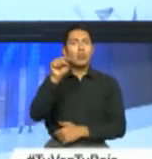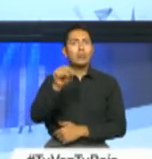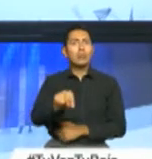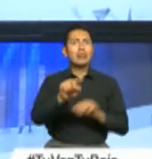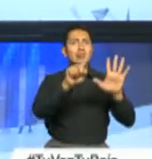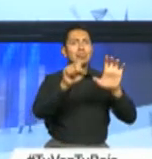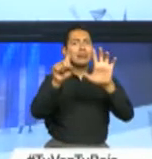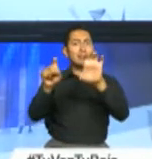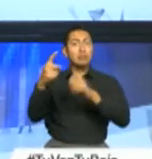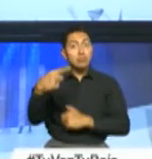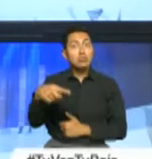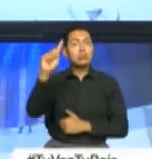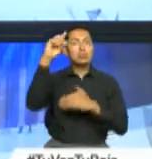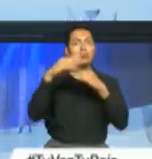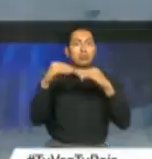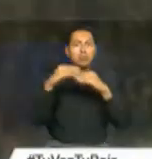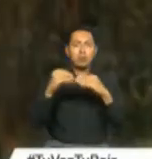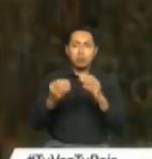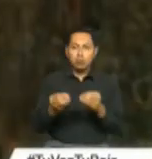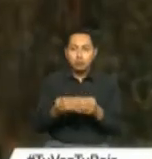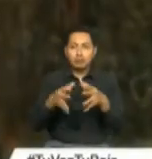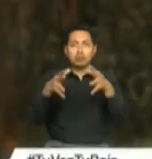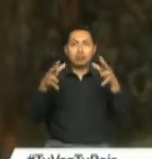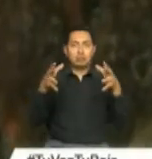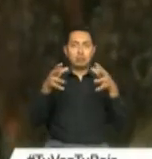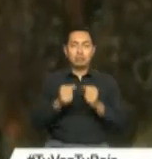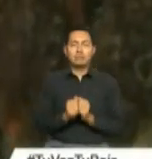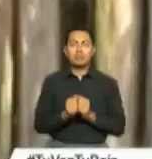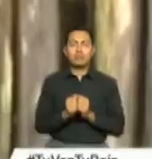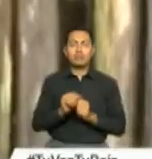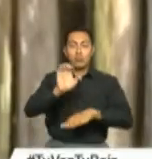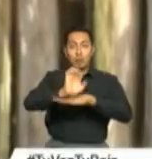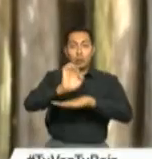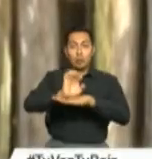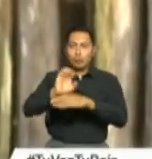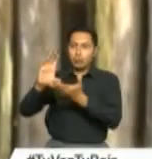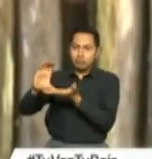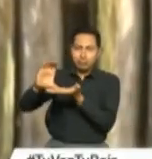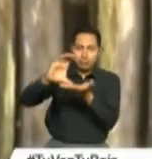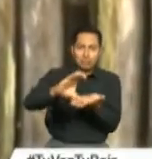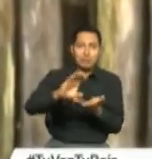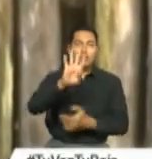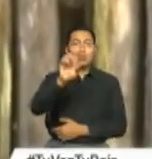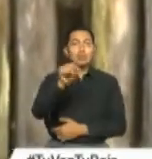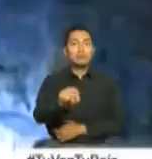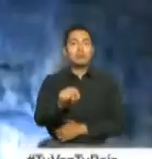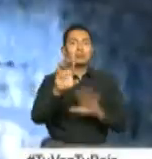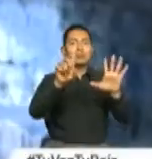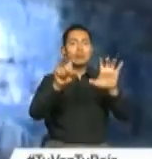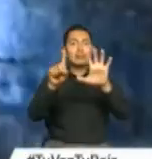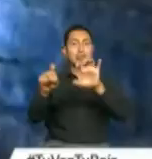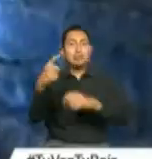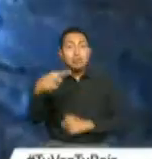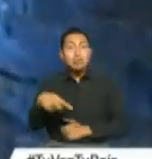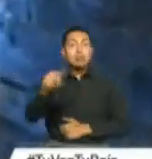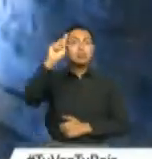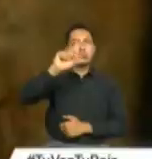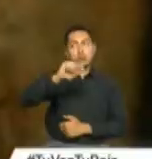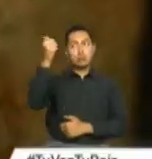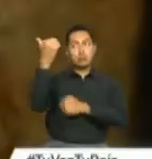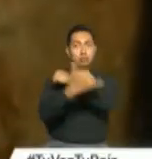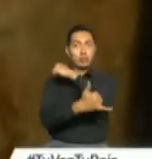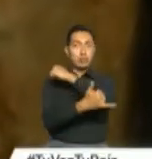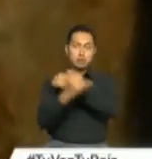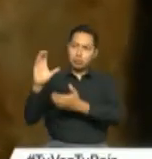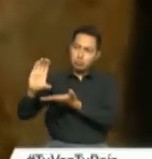billones de dólares. Ecuador recibirá 4.600 millones en inversión extranjera directa de los proyectos